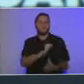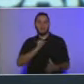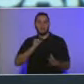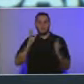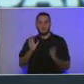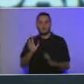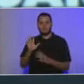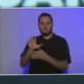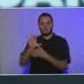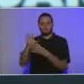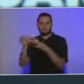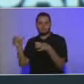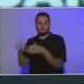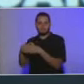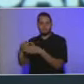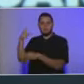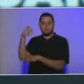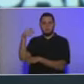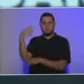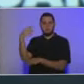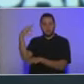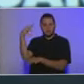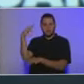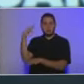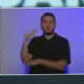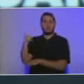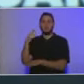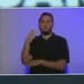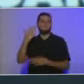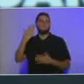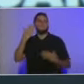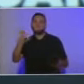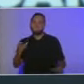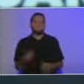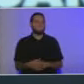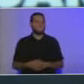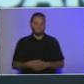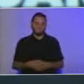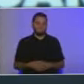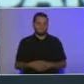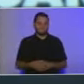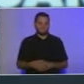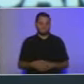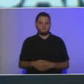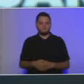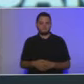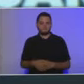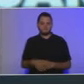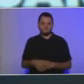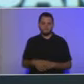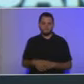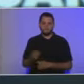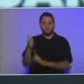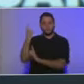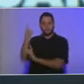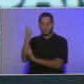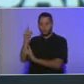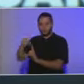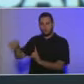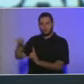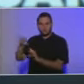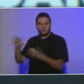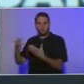cómo votar, a pesar de que el presidente del Senado ya le dio su voto de confianza. Entre ellos Héctor Martínez, que es uno de